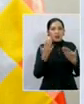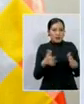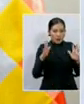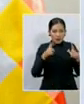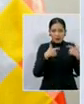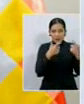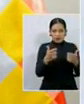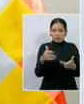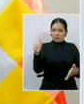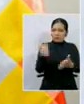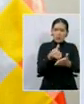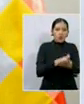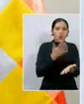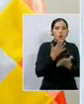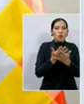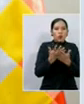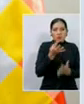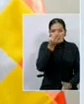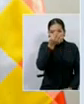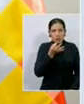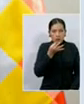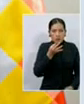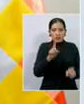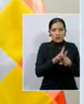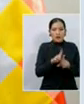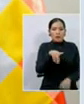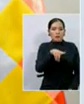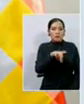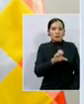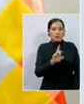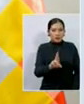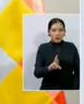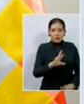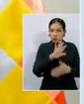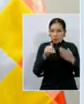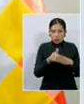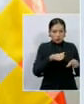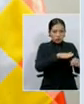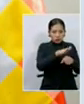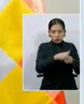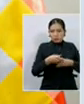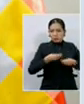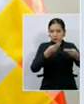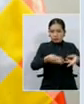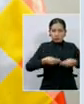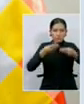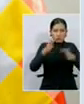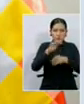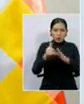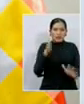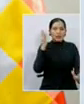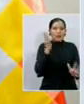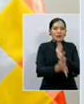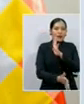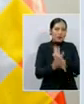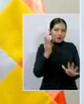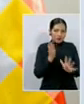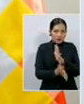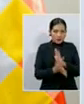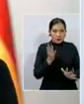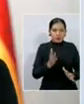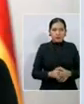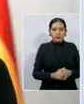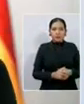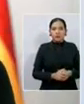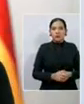2 meses el tema de la gripe aviar es algo que el Estado ha logrado controlar y no hemos tenido la situación de